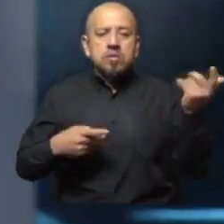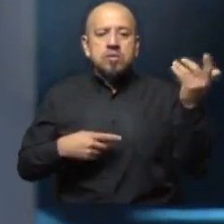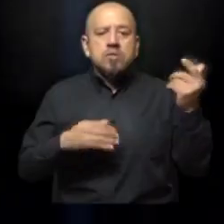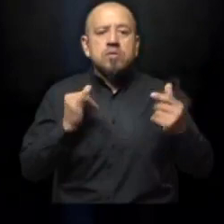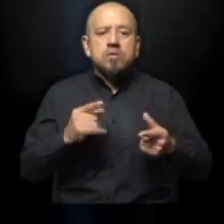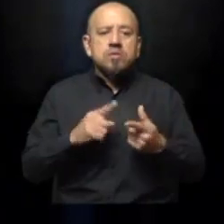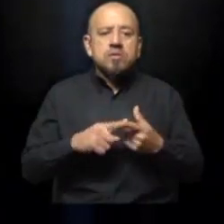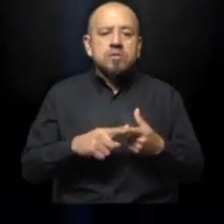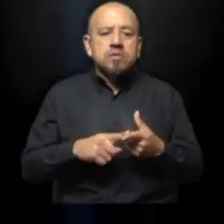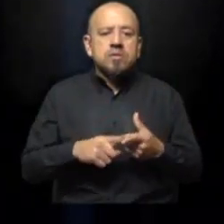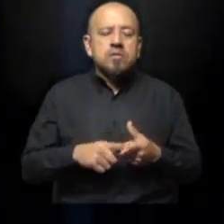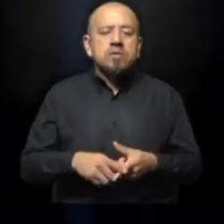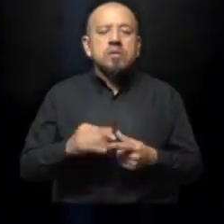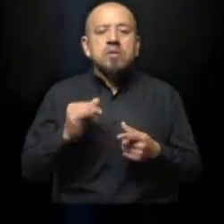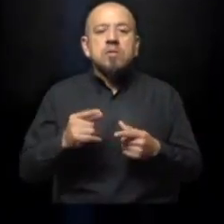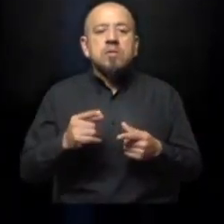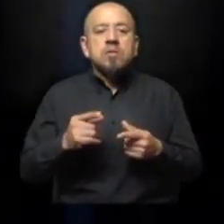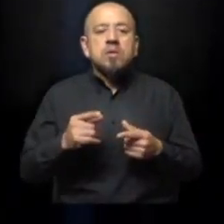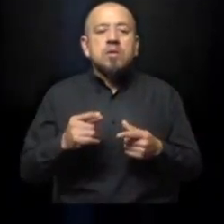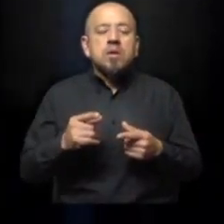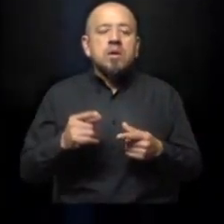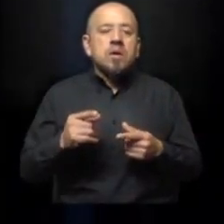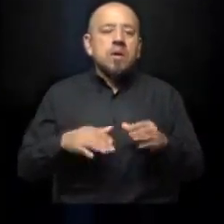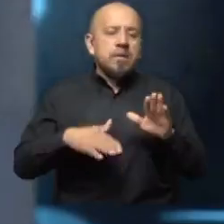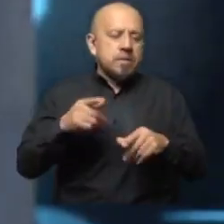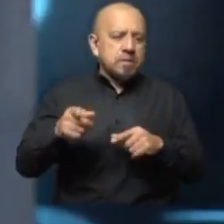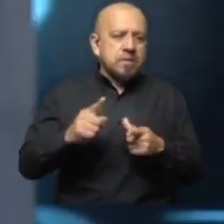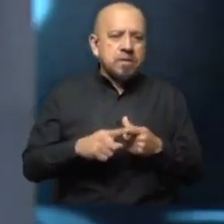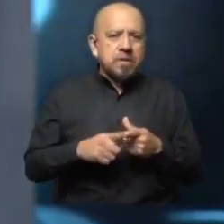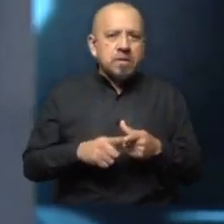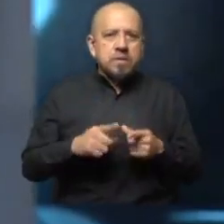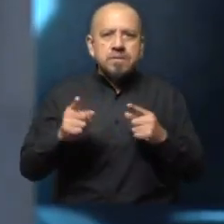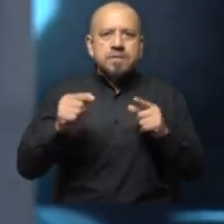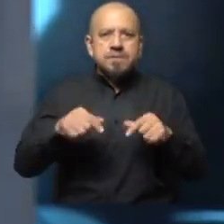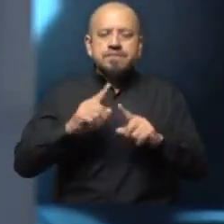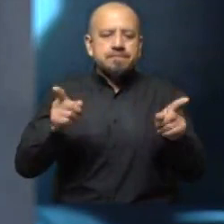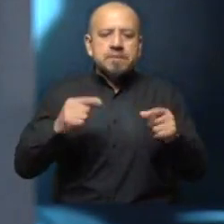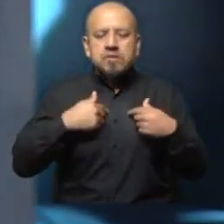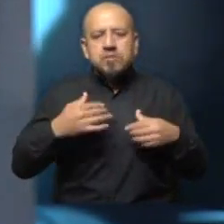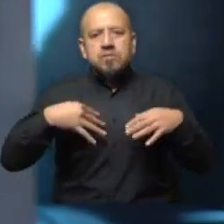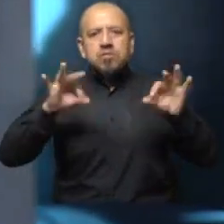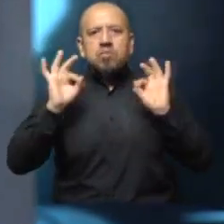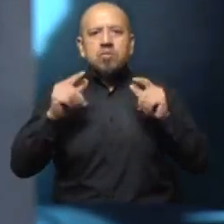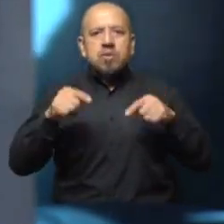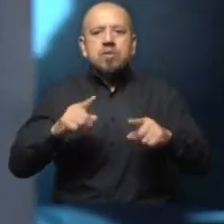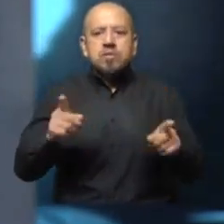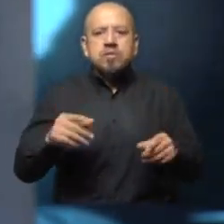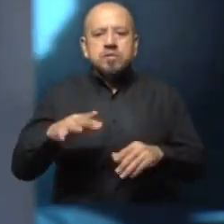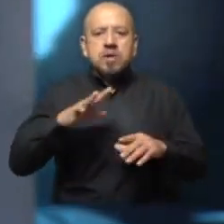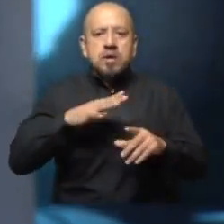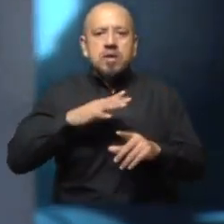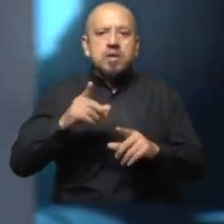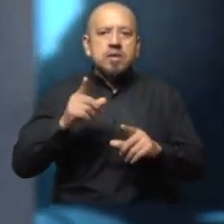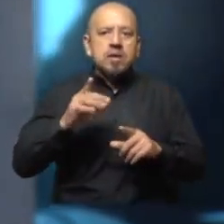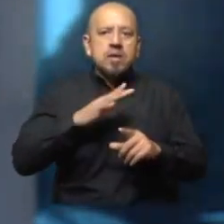las pocas veces y en realidad no es un lugar en el que me siento muy cómoda como que digo una gente que la rompe que